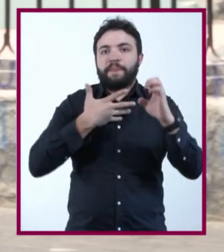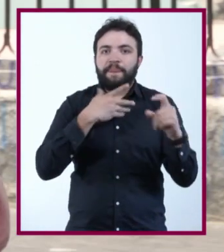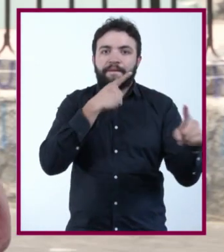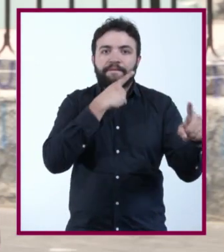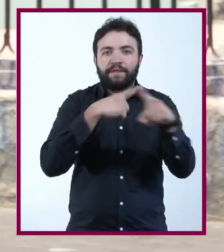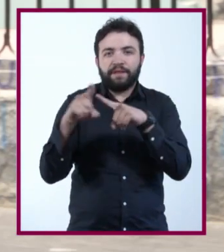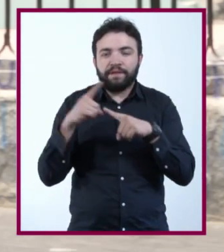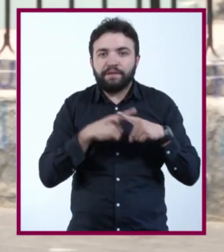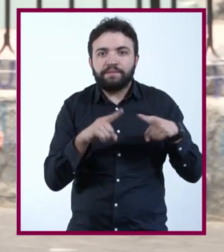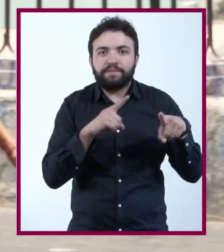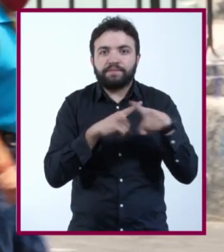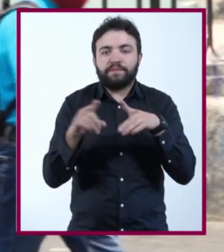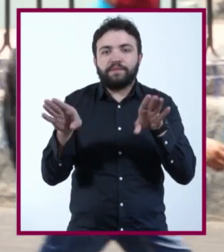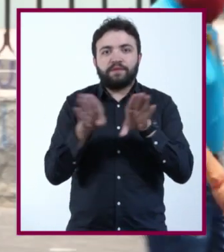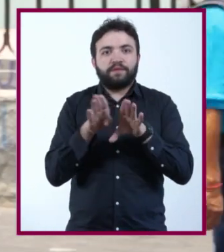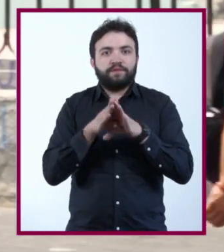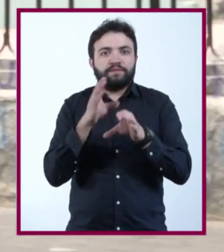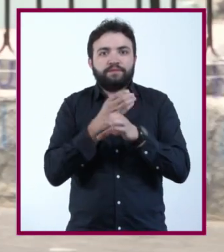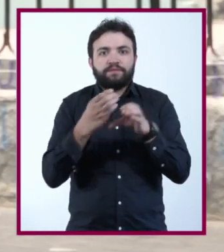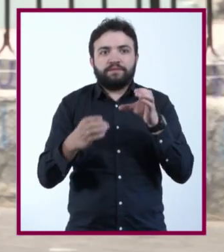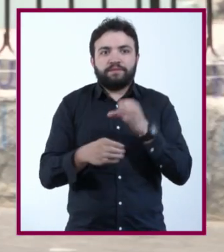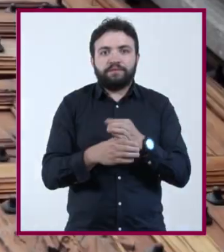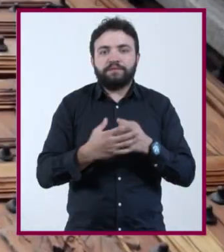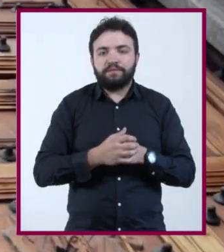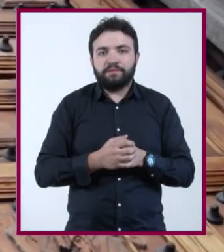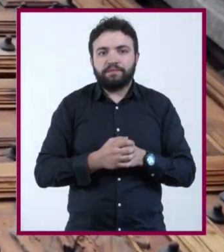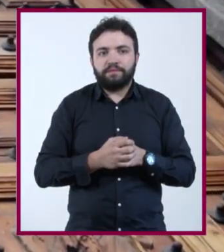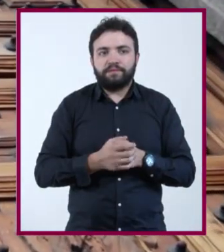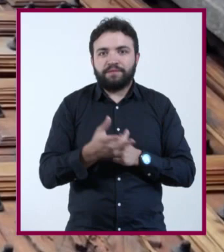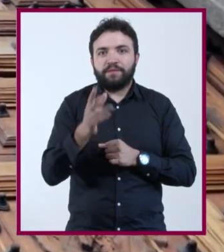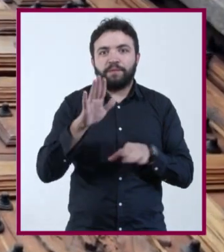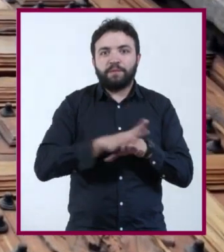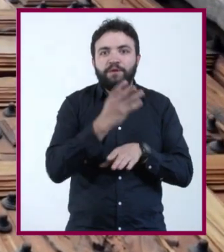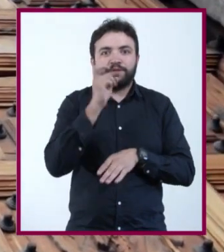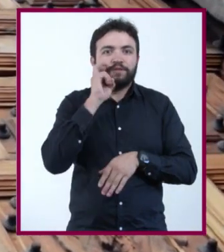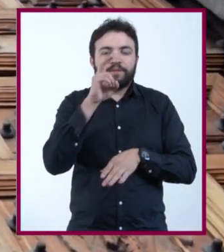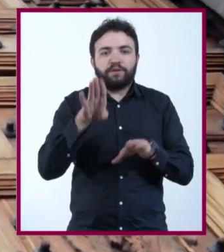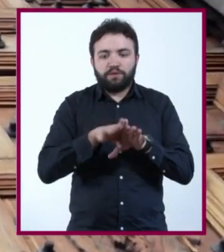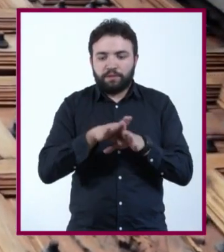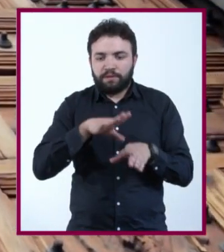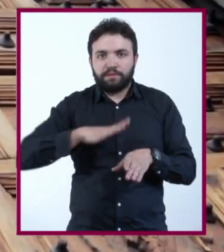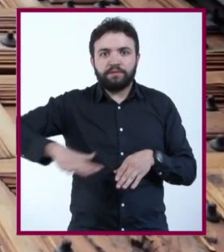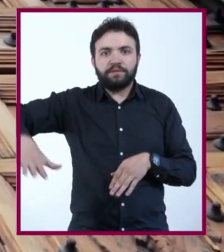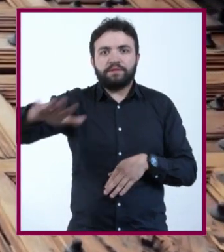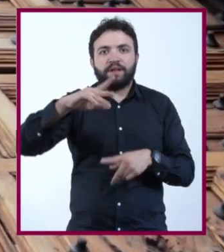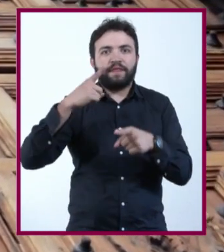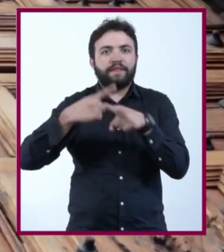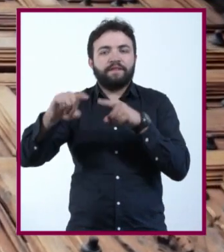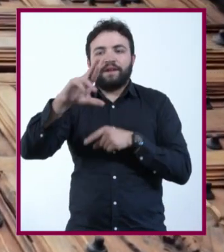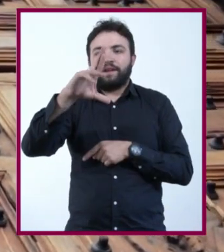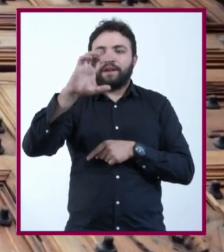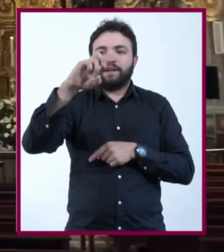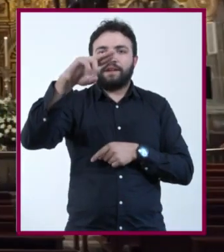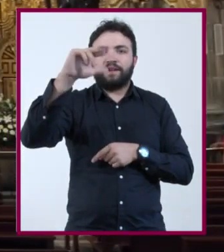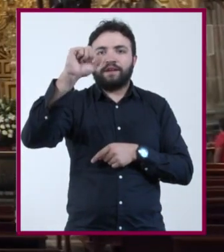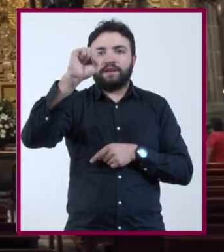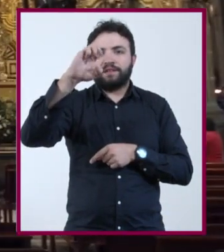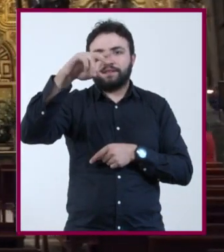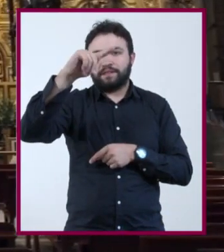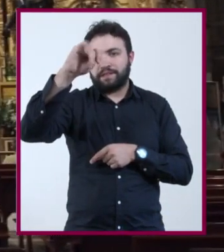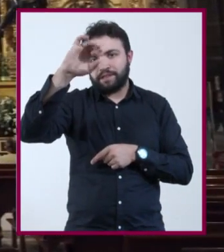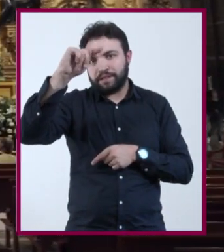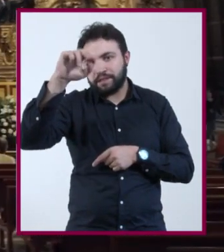diferentes estilos conviviendo al mismo tiempo. Por eso vemos una planta renacentista, pero mucha